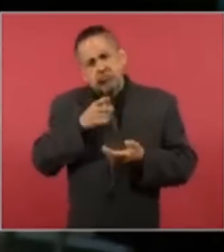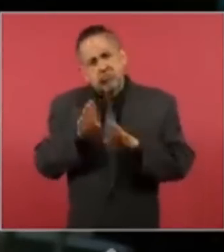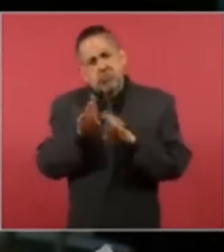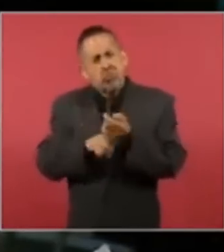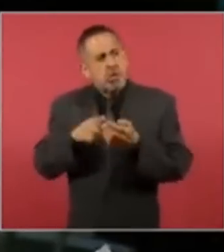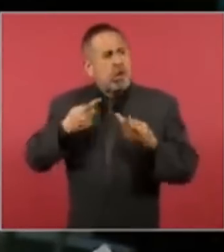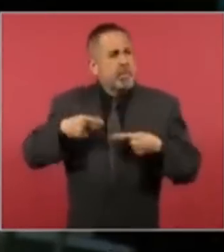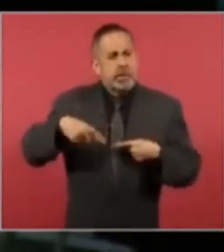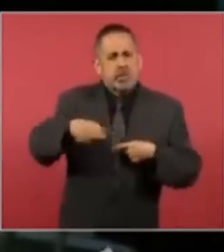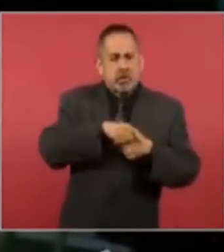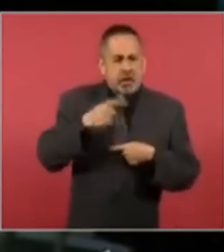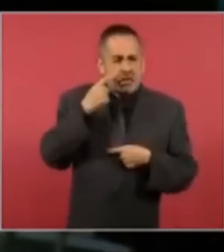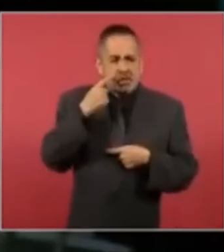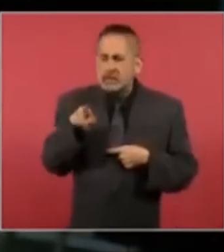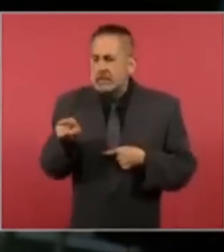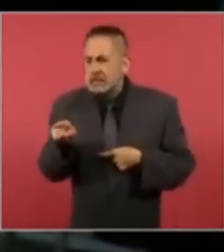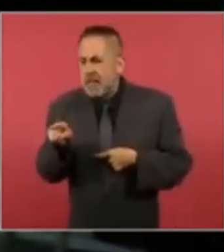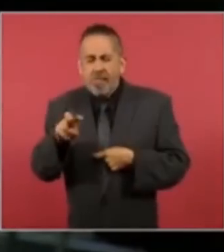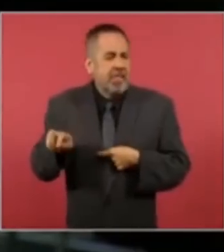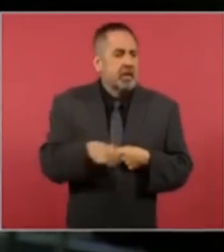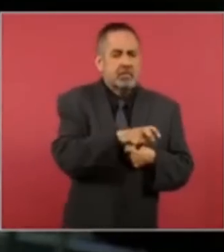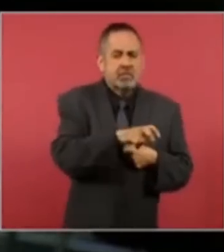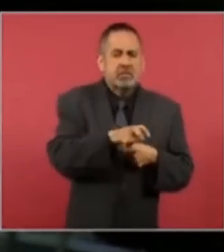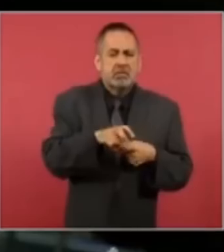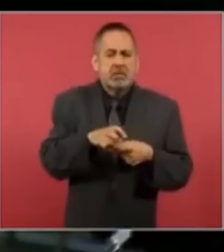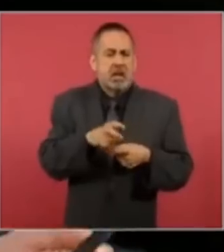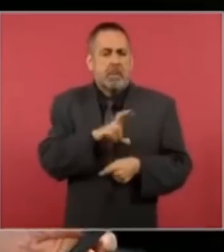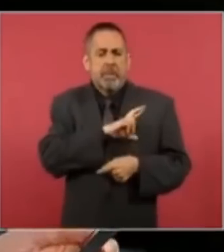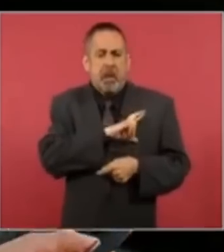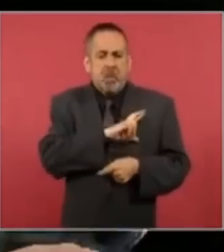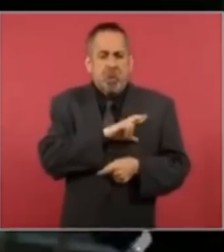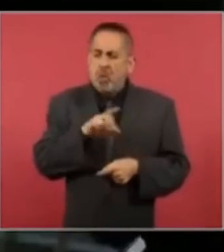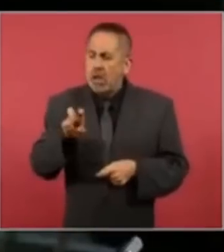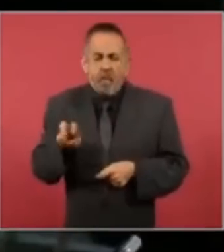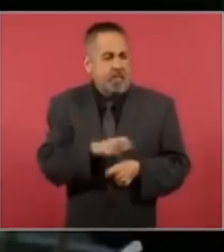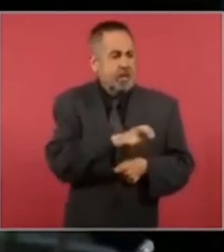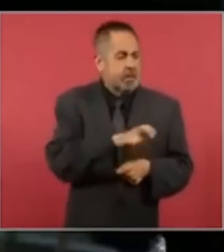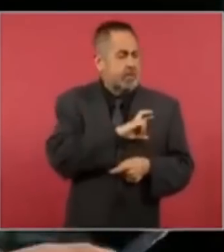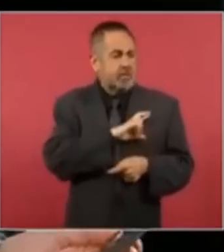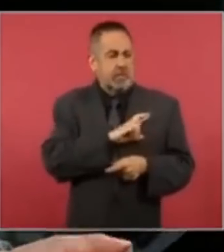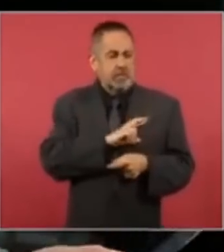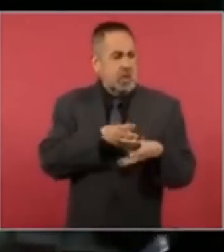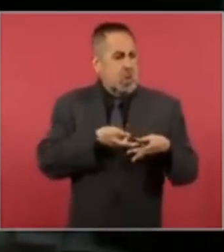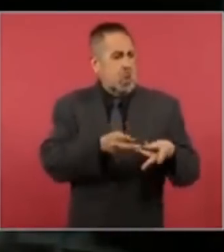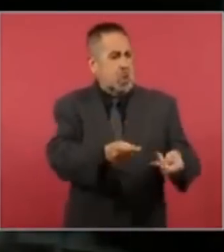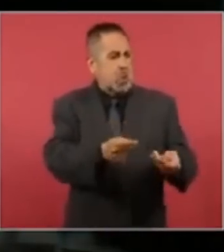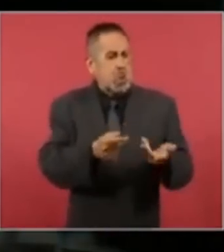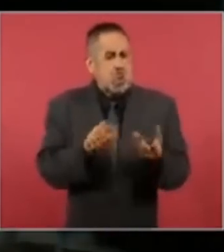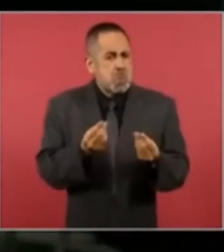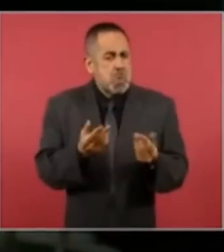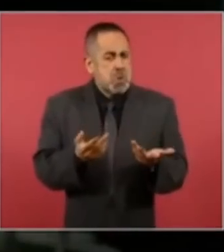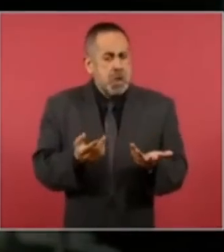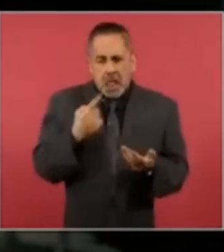qué la gente está optando por los servicios de salud privados, si esto deja o